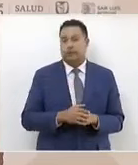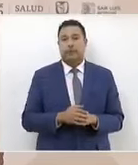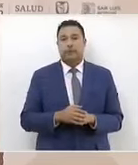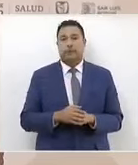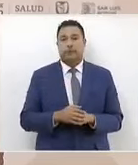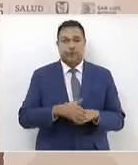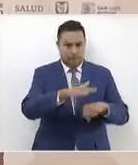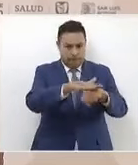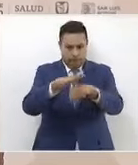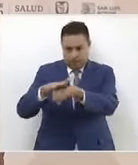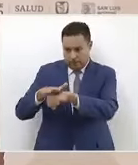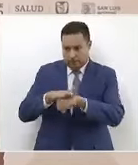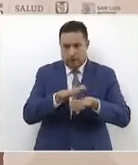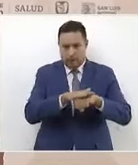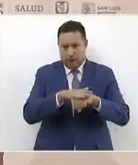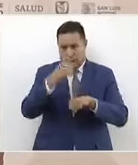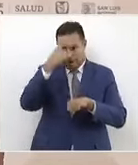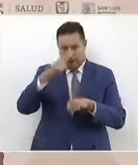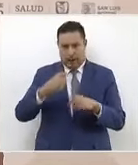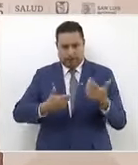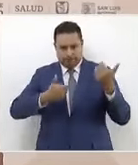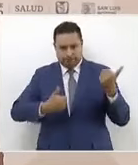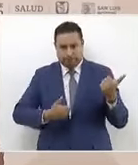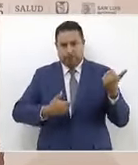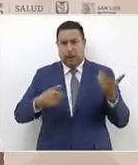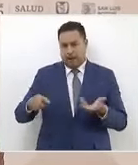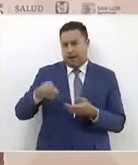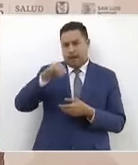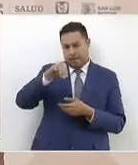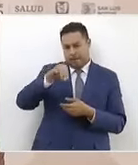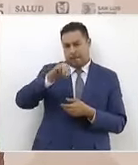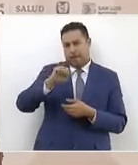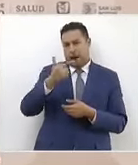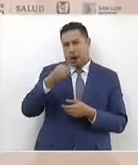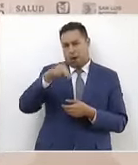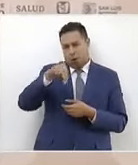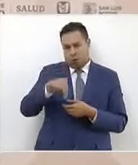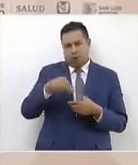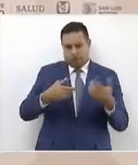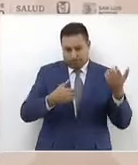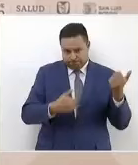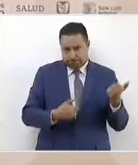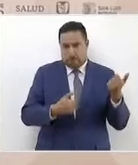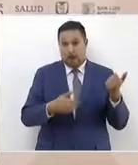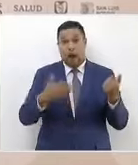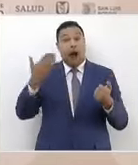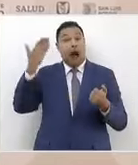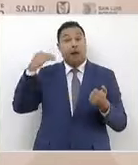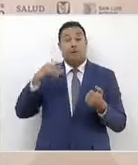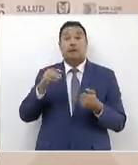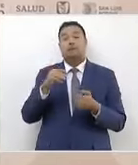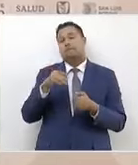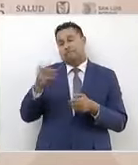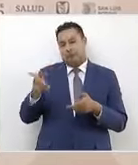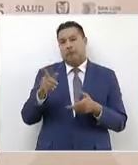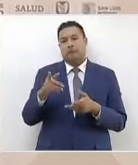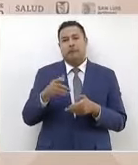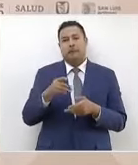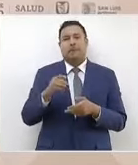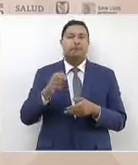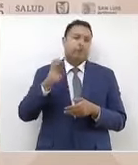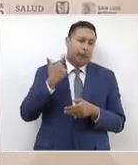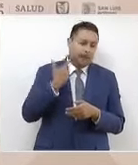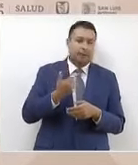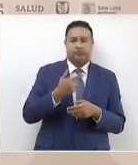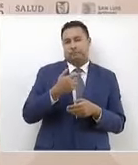Llamaron los magonistas a tomar las armas antes que lo hiciera Francisco I. Madero en contra de